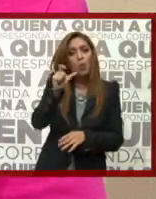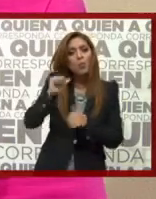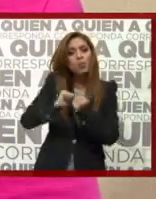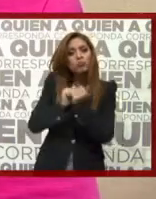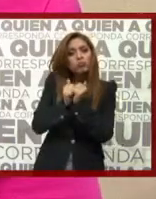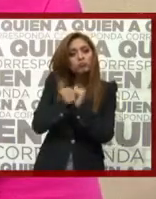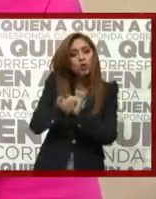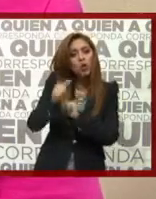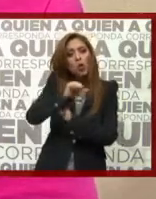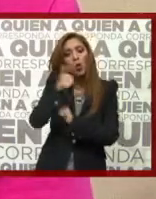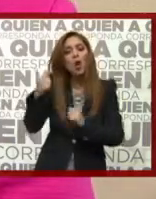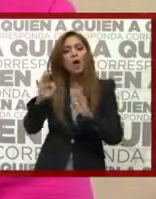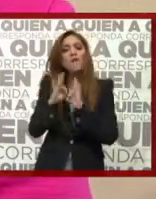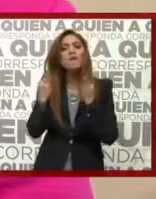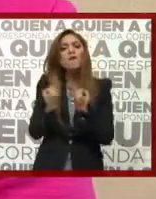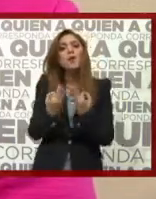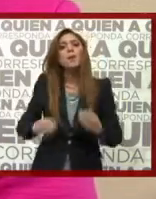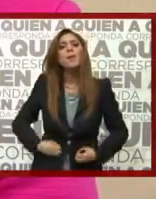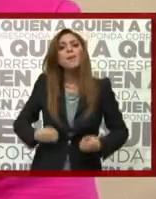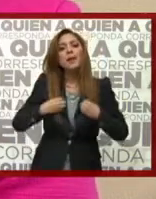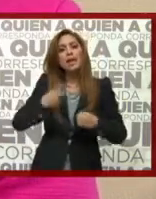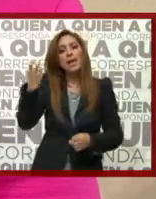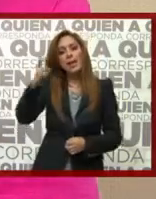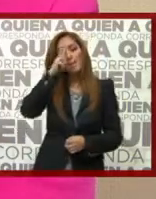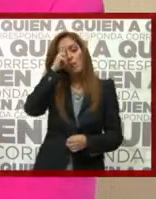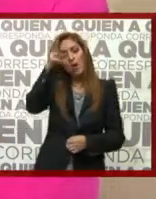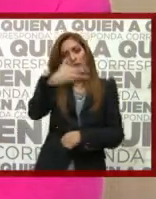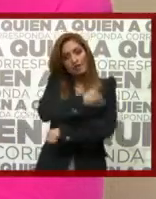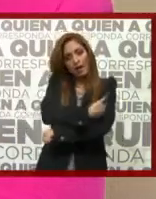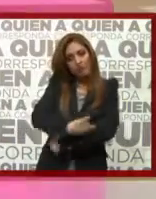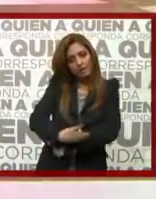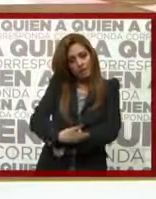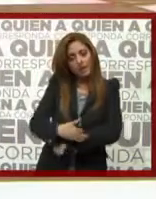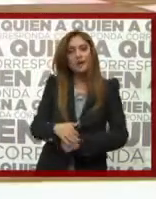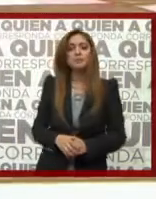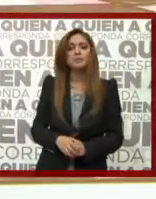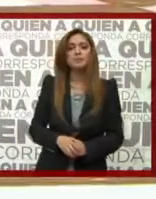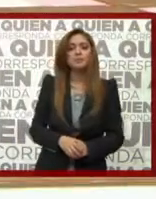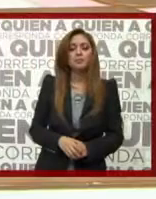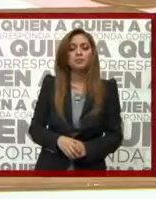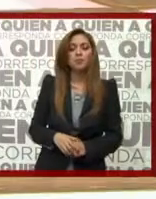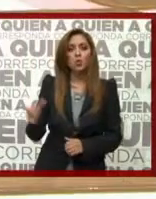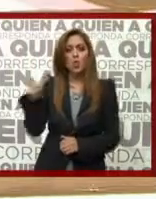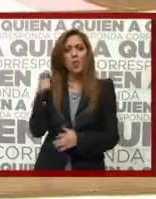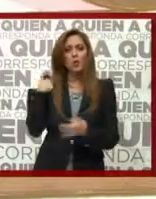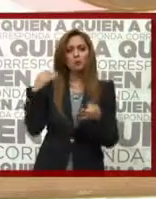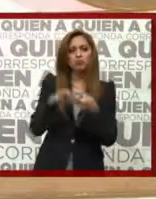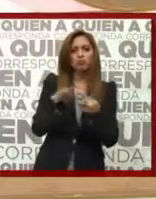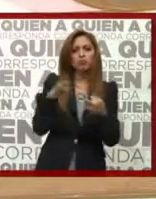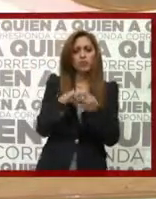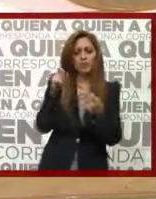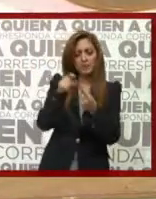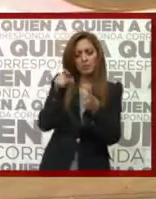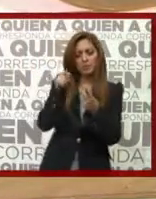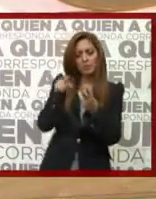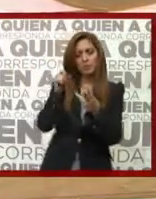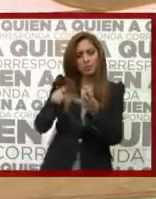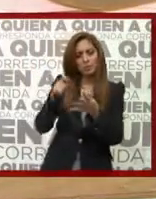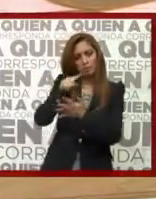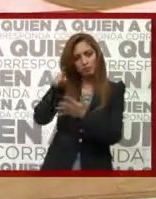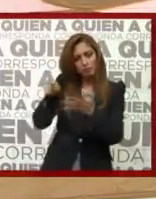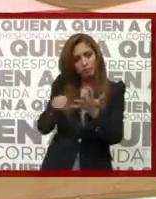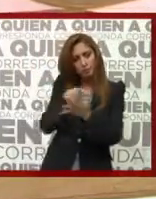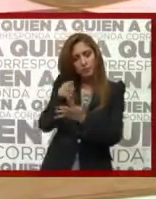una forma de vida, eso es violencia familiar. Cuando es tan repetidos que se dan en un círculo, que es del que te comentaba. Ay,